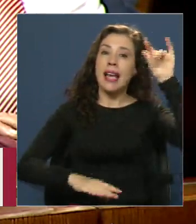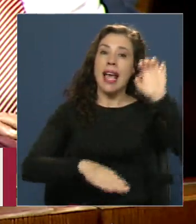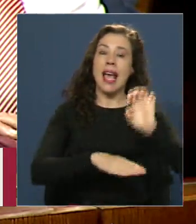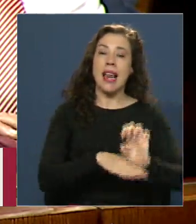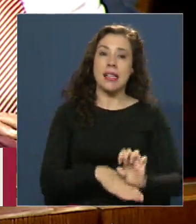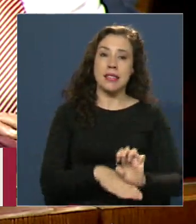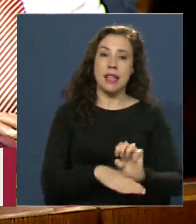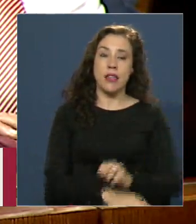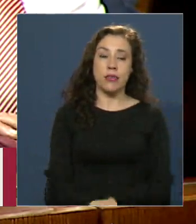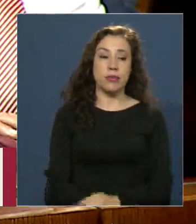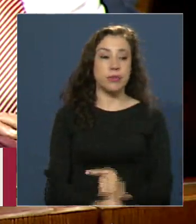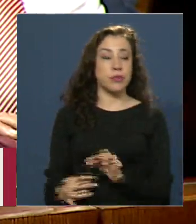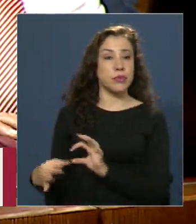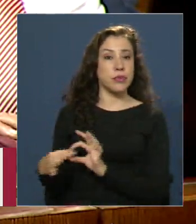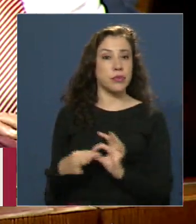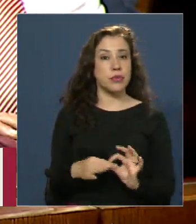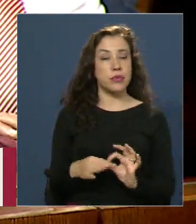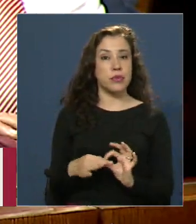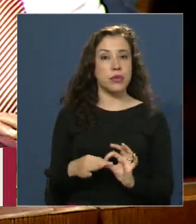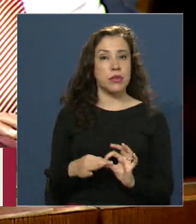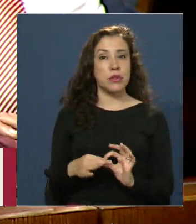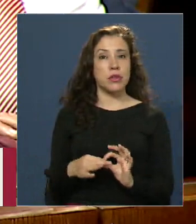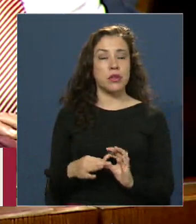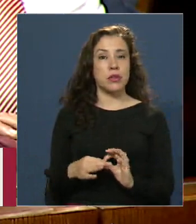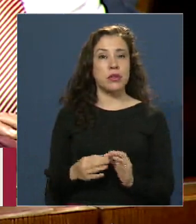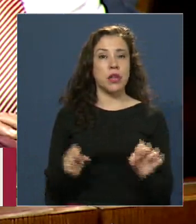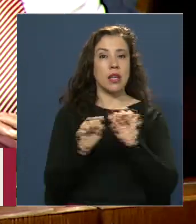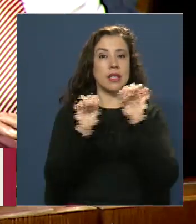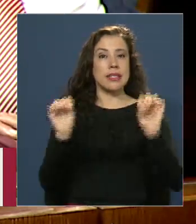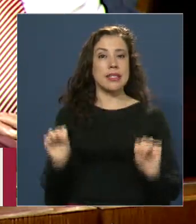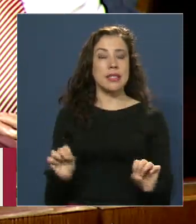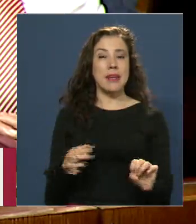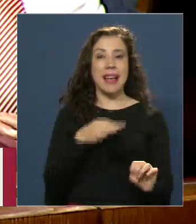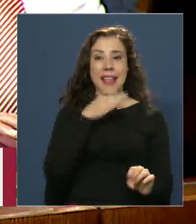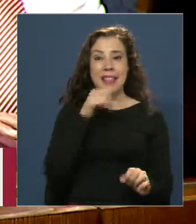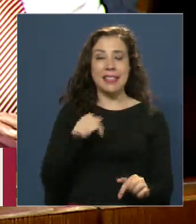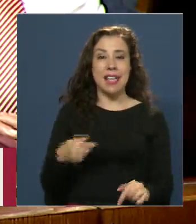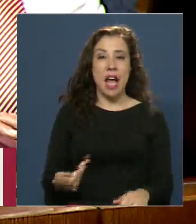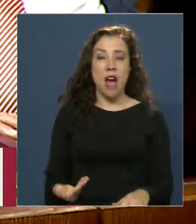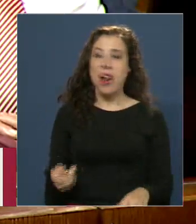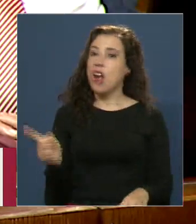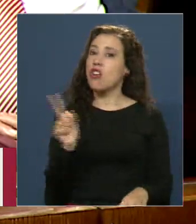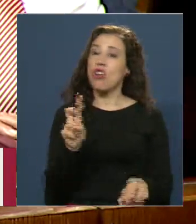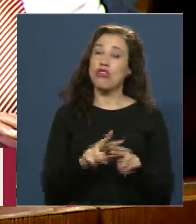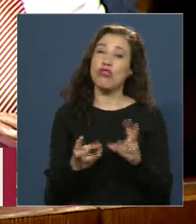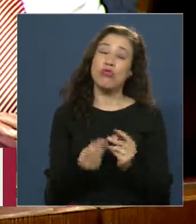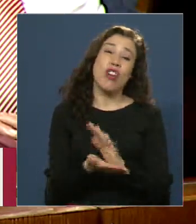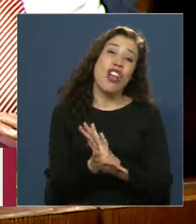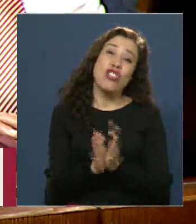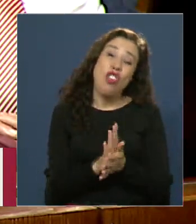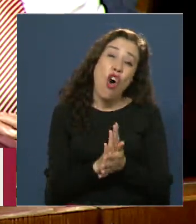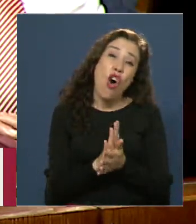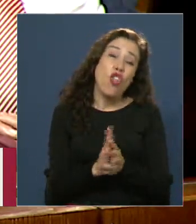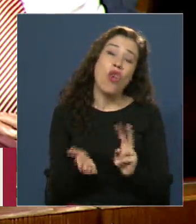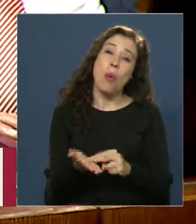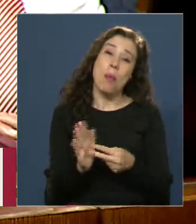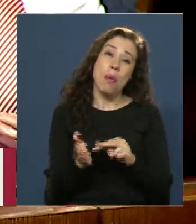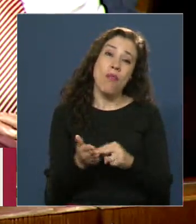Estado. Es por eso que, si bien es cierto que el sistema que se plantea hoy no va a solucionar todo y cada uno de los